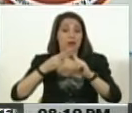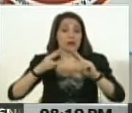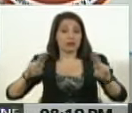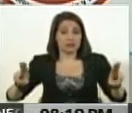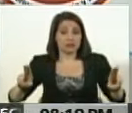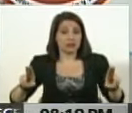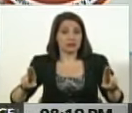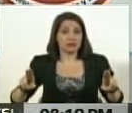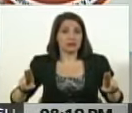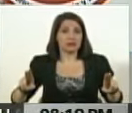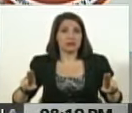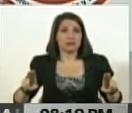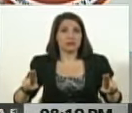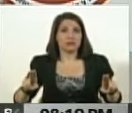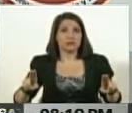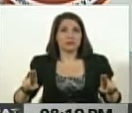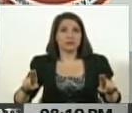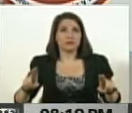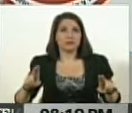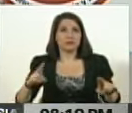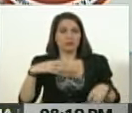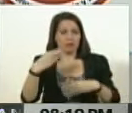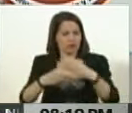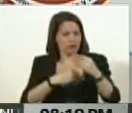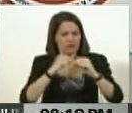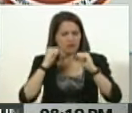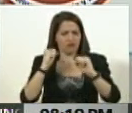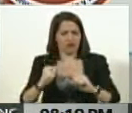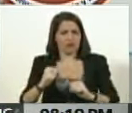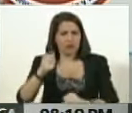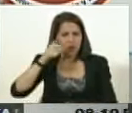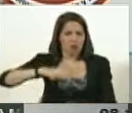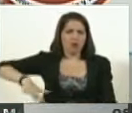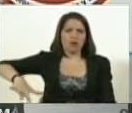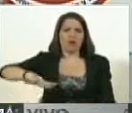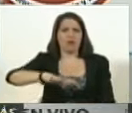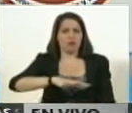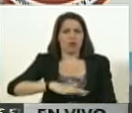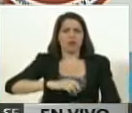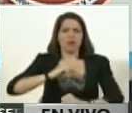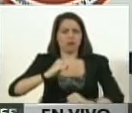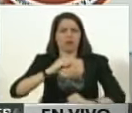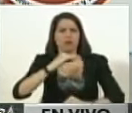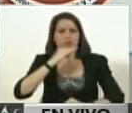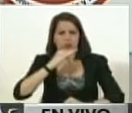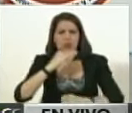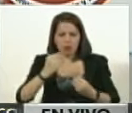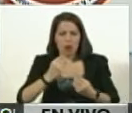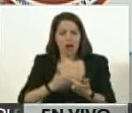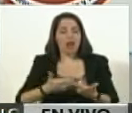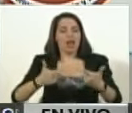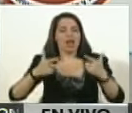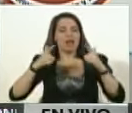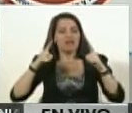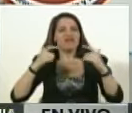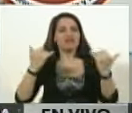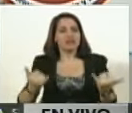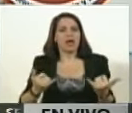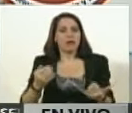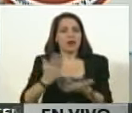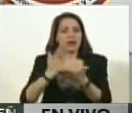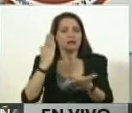seguirá triunfando con la firmeza de un pueblo resuelto a ser libre para siempre.